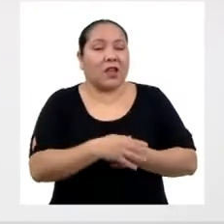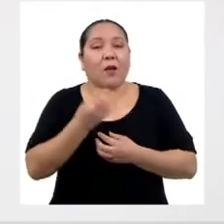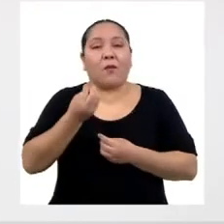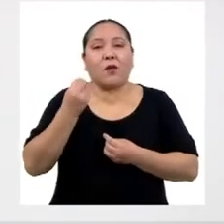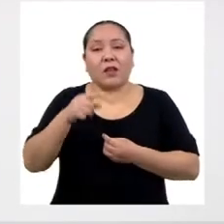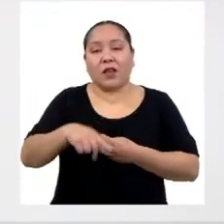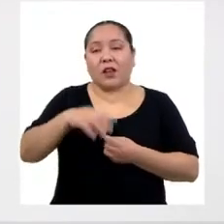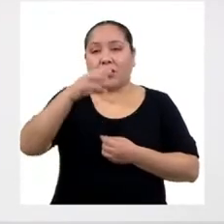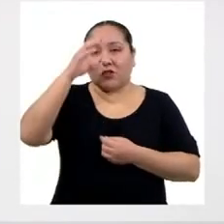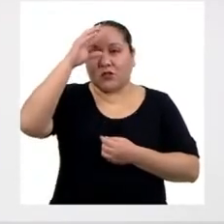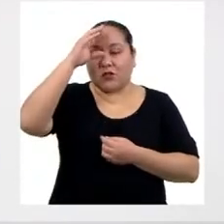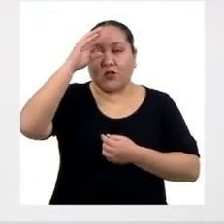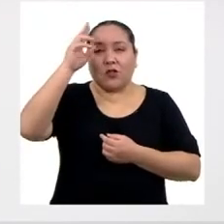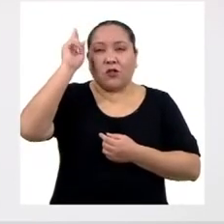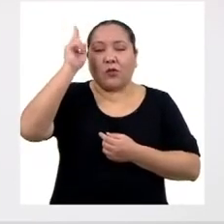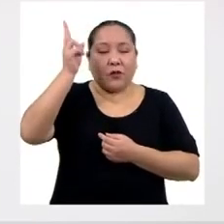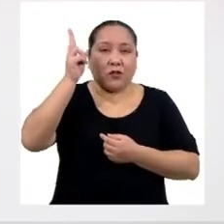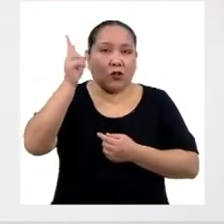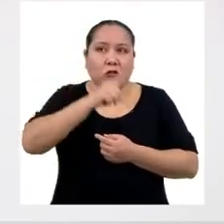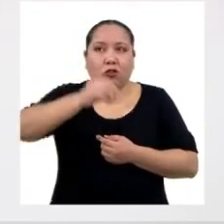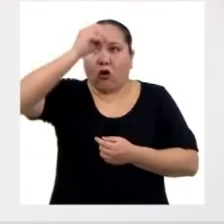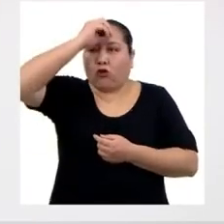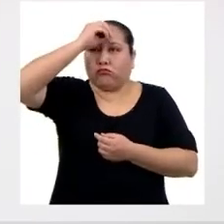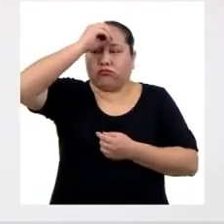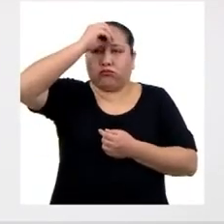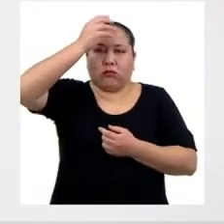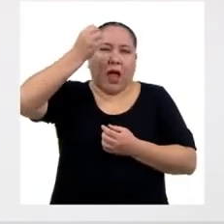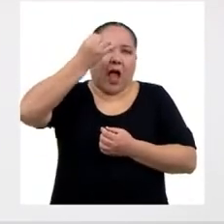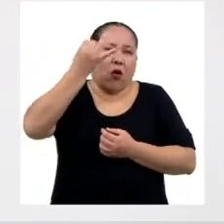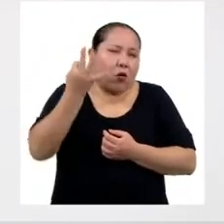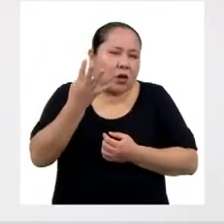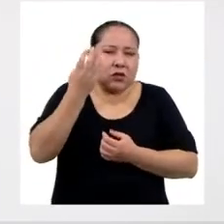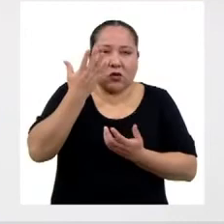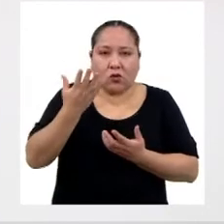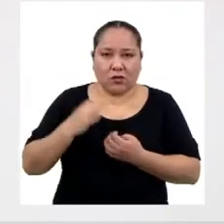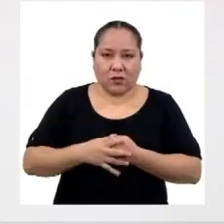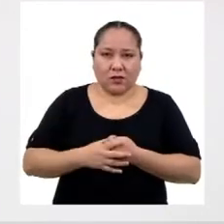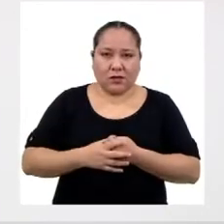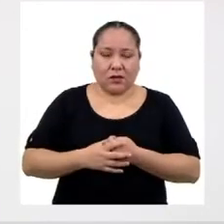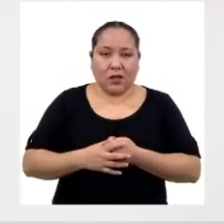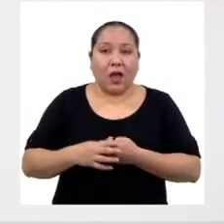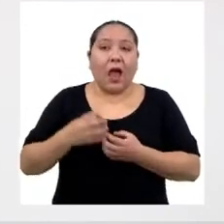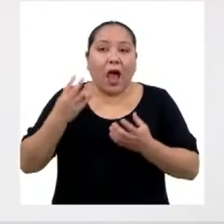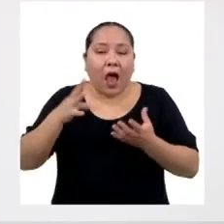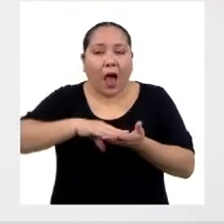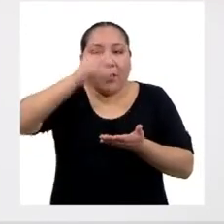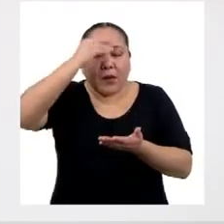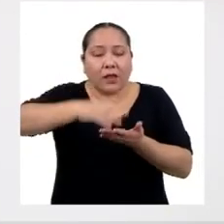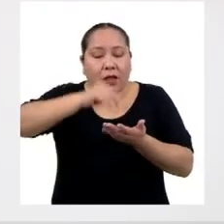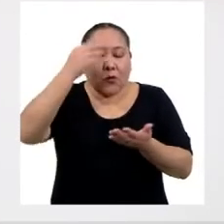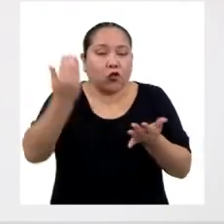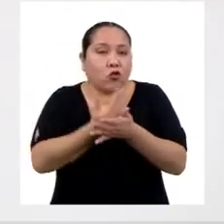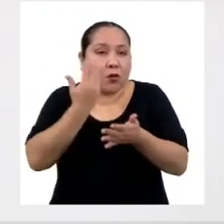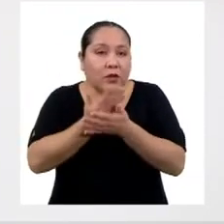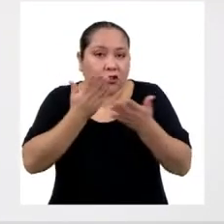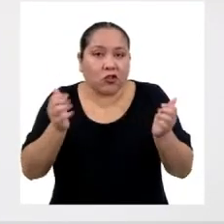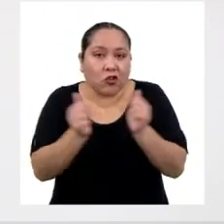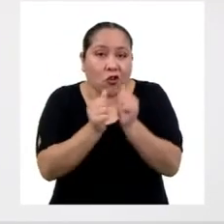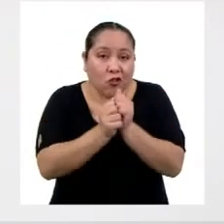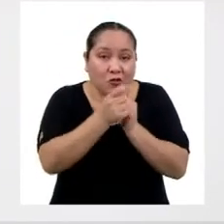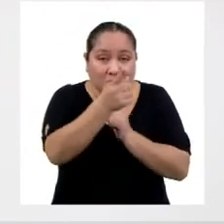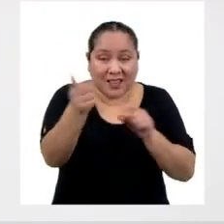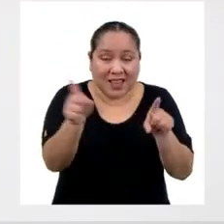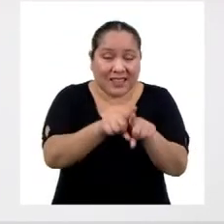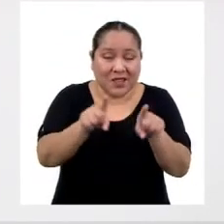y los docentes no lo sabemos todo. También aprendemos nuevas cosas junto a ustedes. Espero que nos veamos